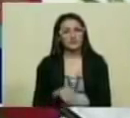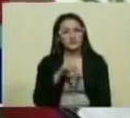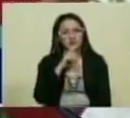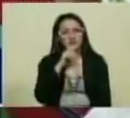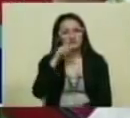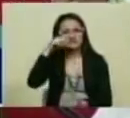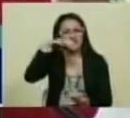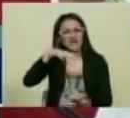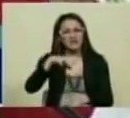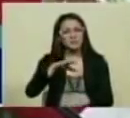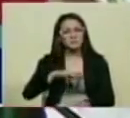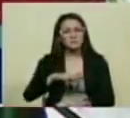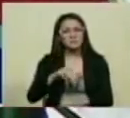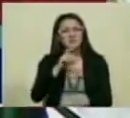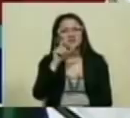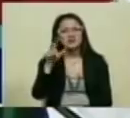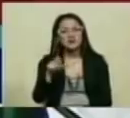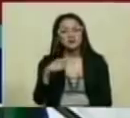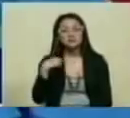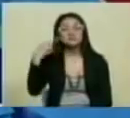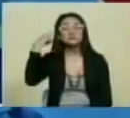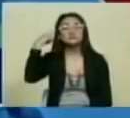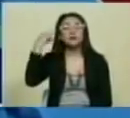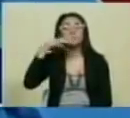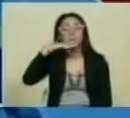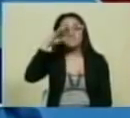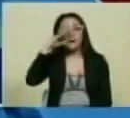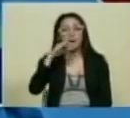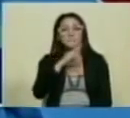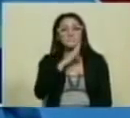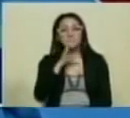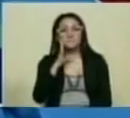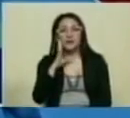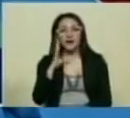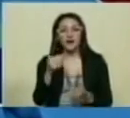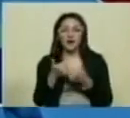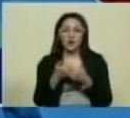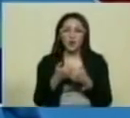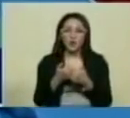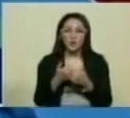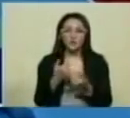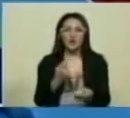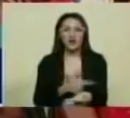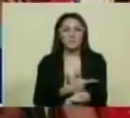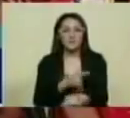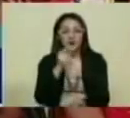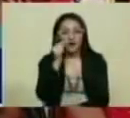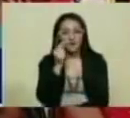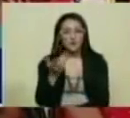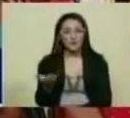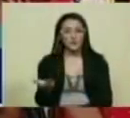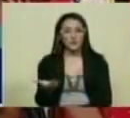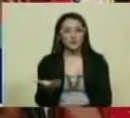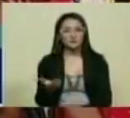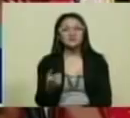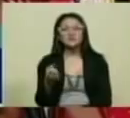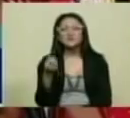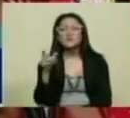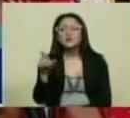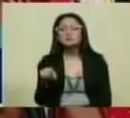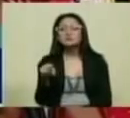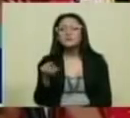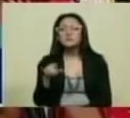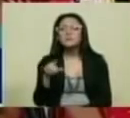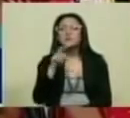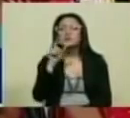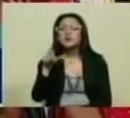papá, de su mamá, de su novia, de un hermano. Y uno dice: diga su número tal. ¿Por quién